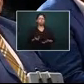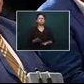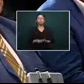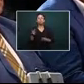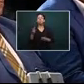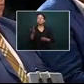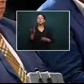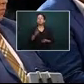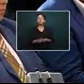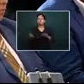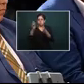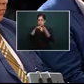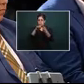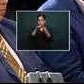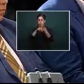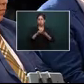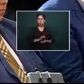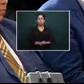país? Esa es una.